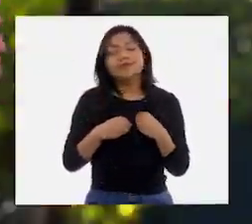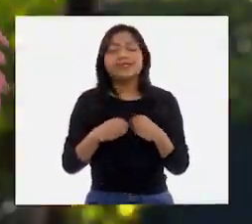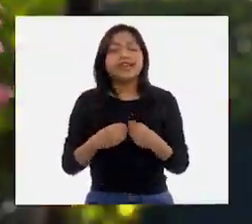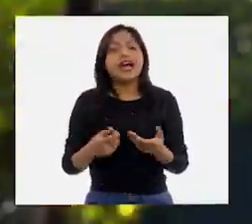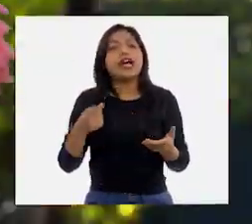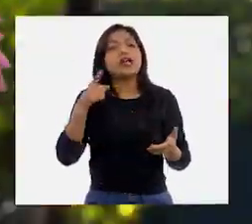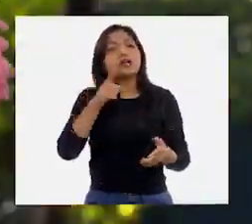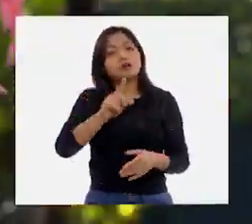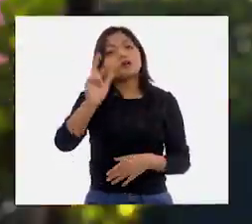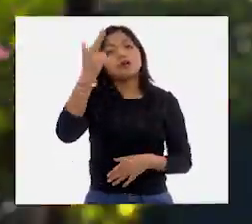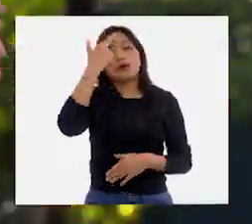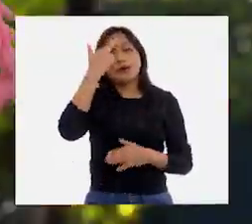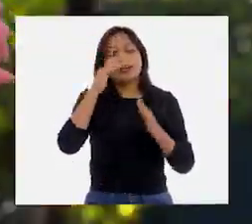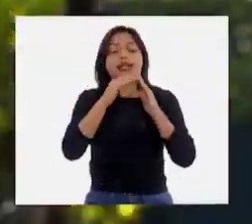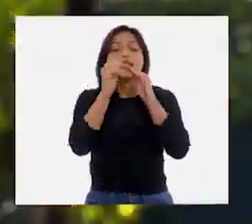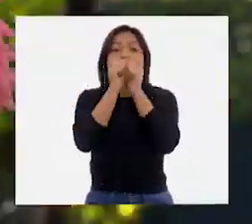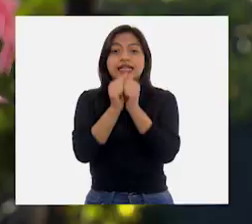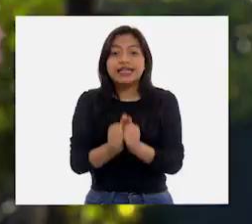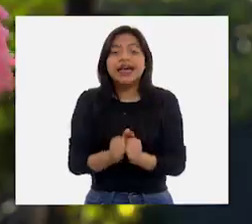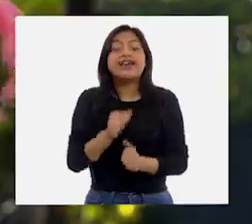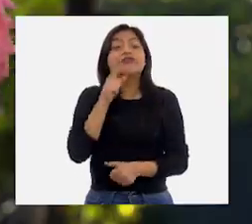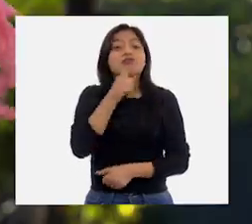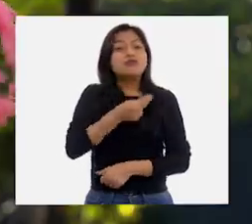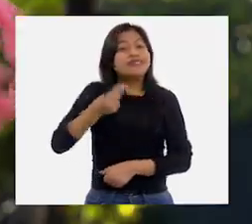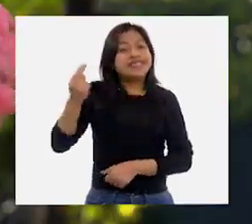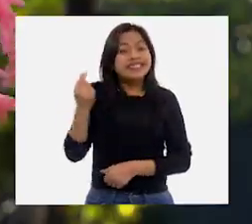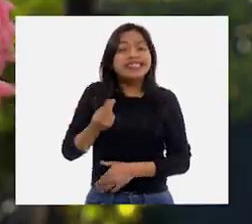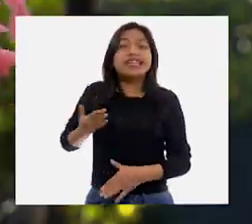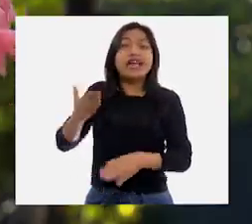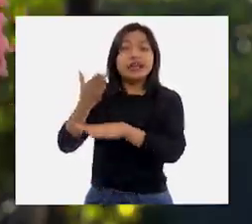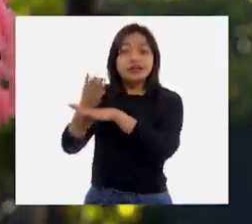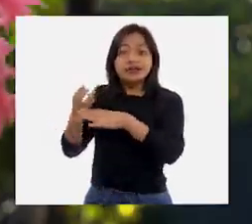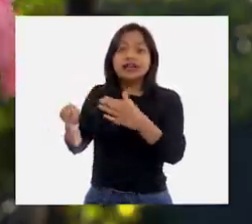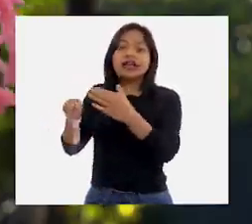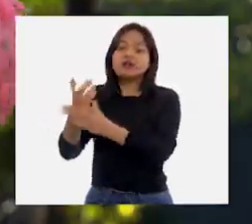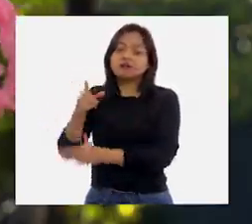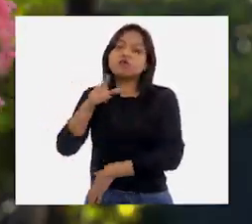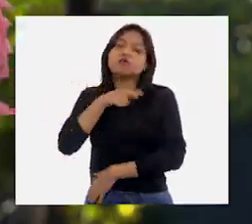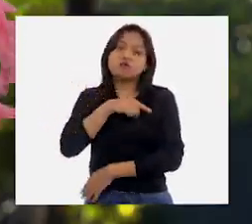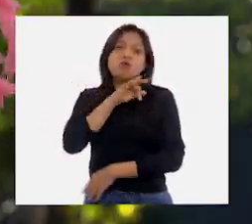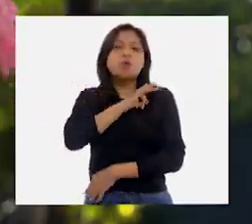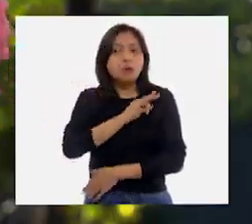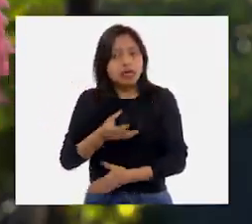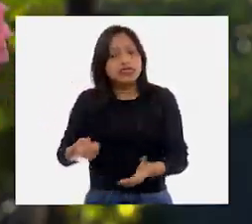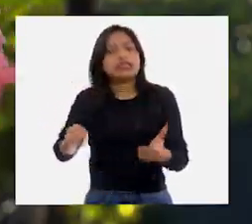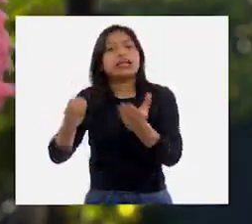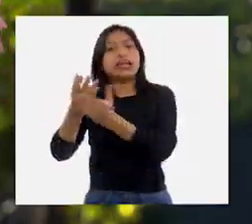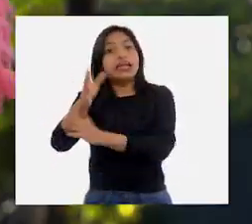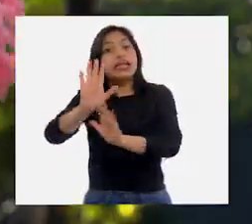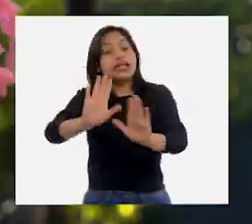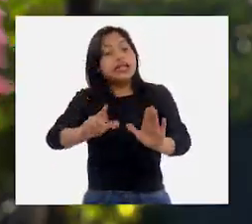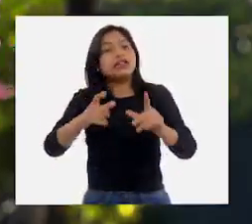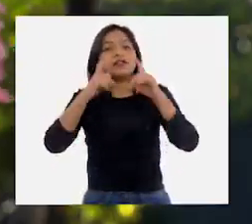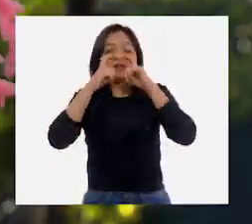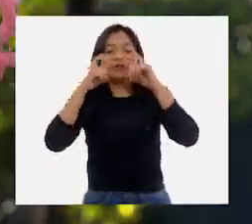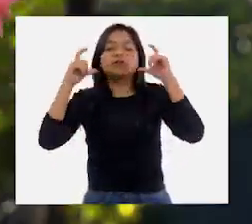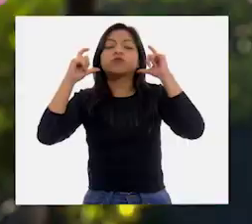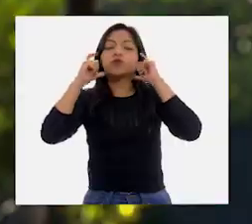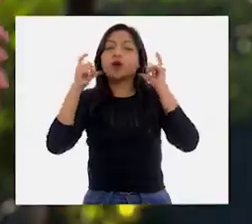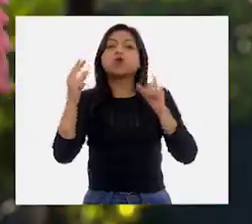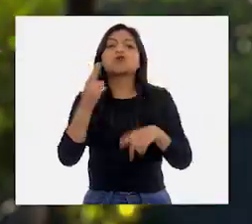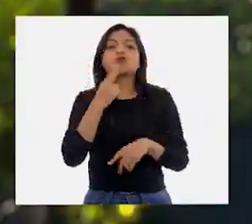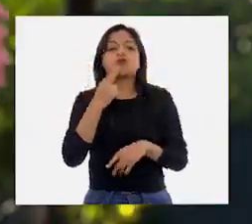no salir de casa a menos que sea muy necesario. Y si lo haces, utiliza el